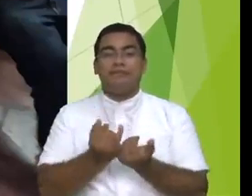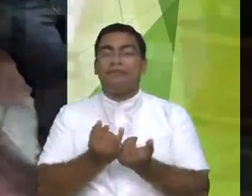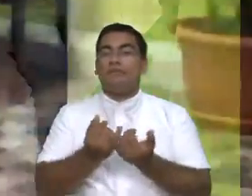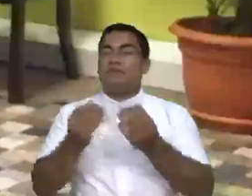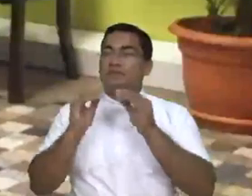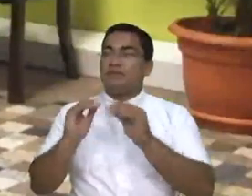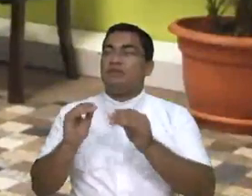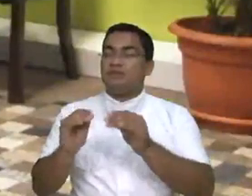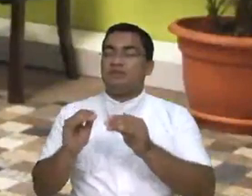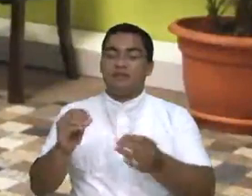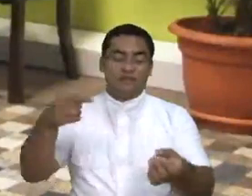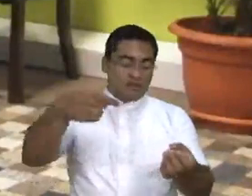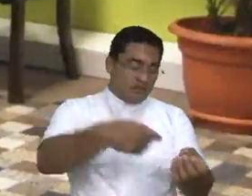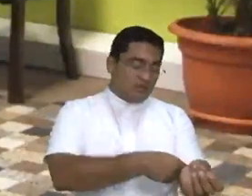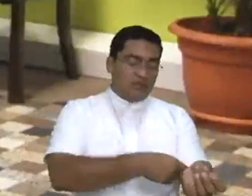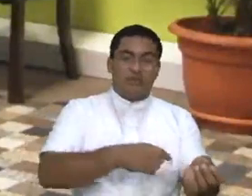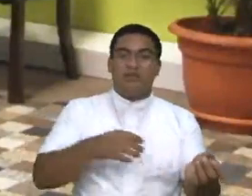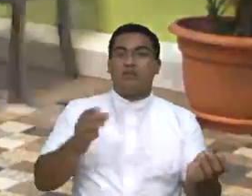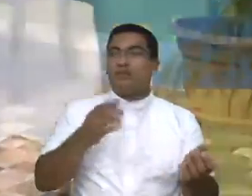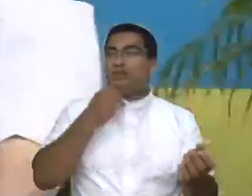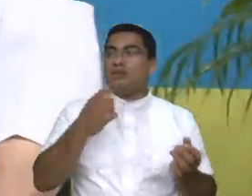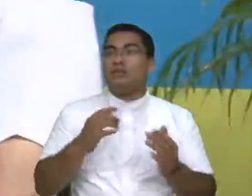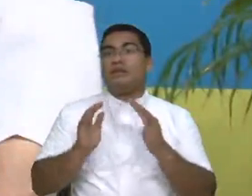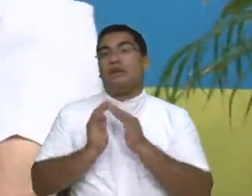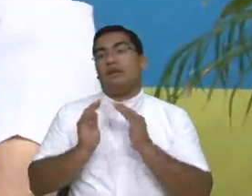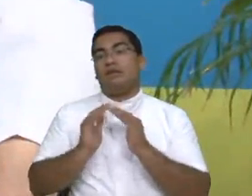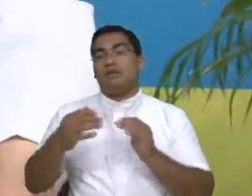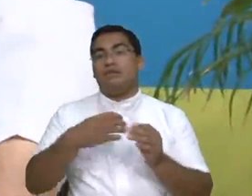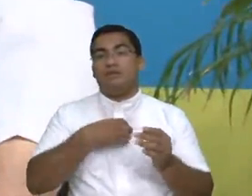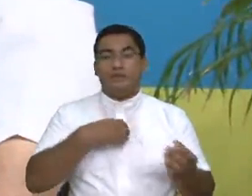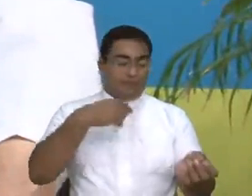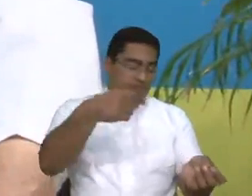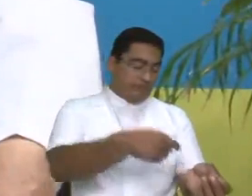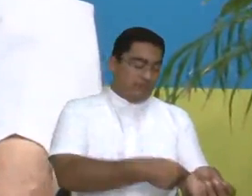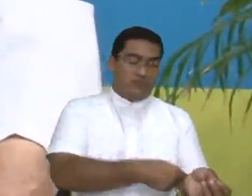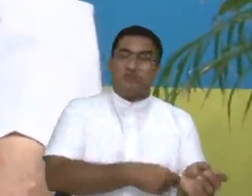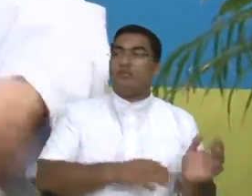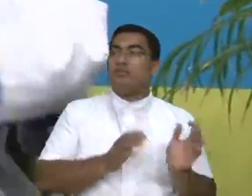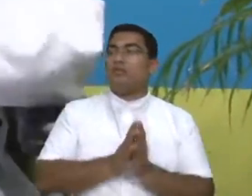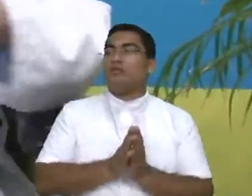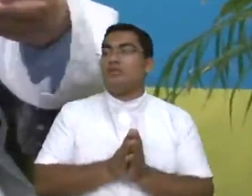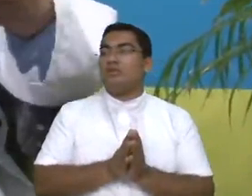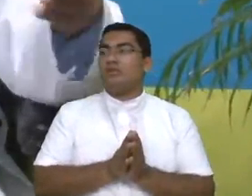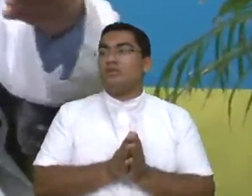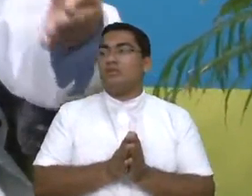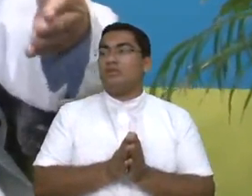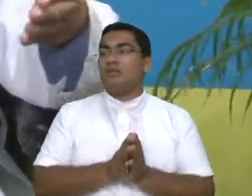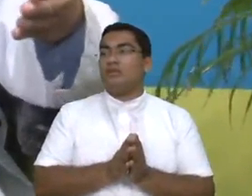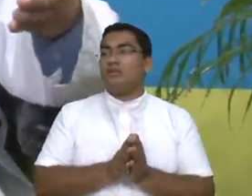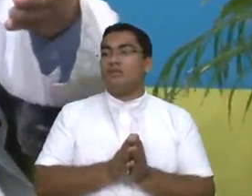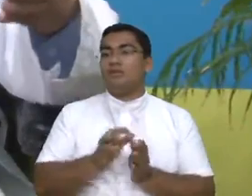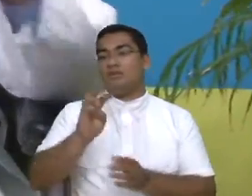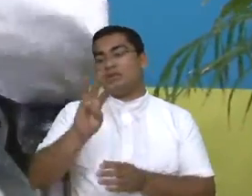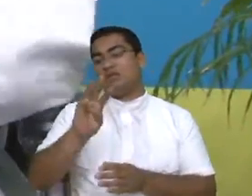porque muchos de estos productos se ponen en la casa, ¿verdad? Ah, ya es un ambulatorio. Sí, llegan, le damos, digamos, necesita 3, 4, 5